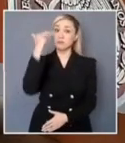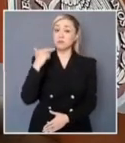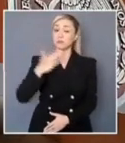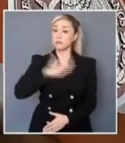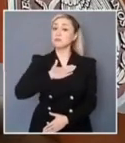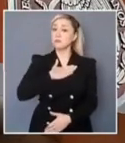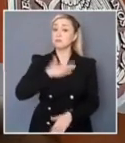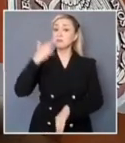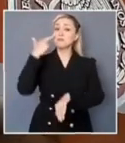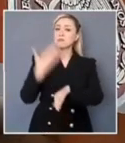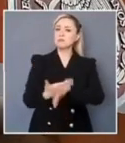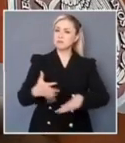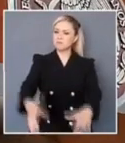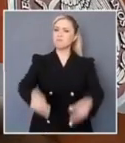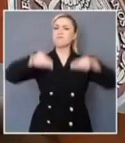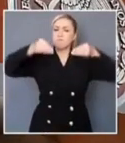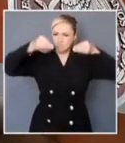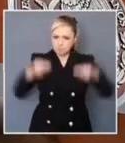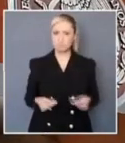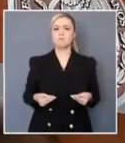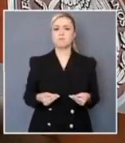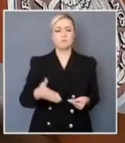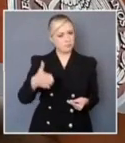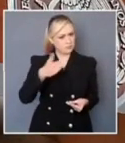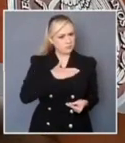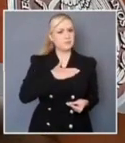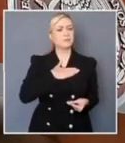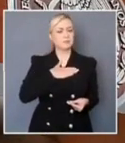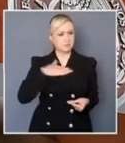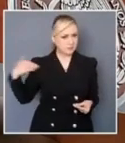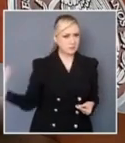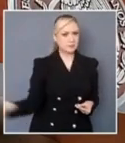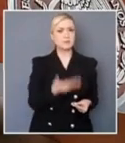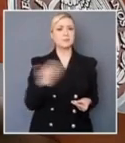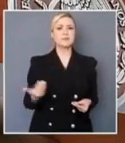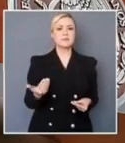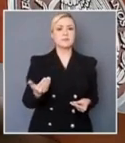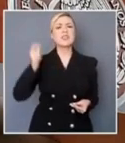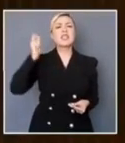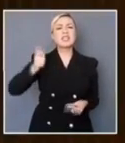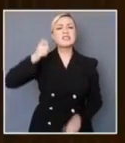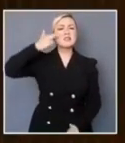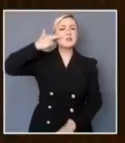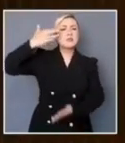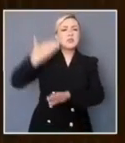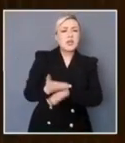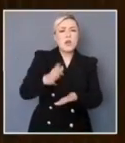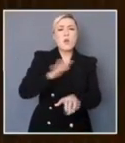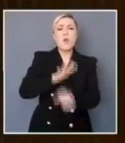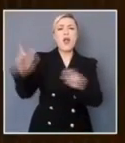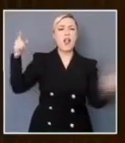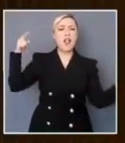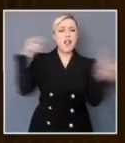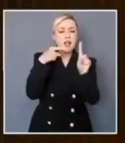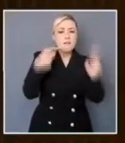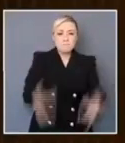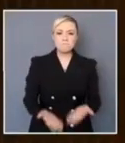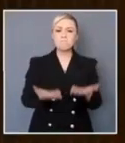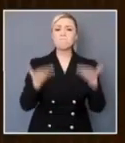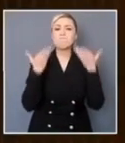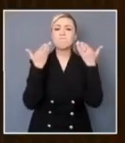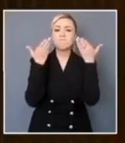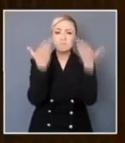así lo asumimos. Nuestra principal responsabilidad es garantizar el acceso